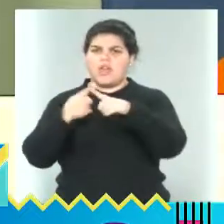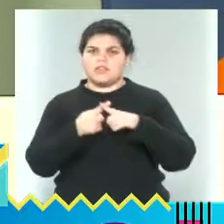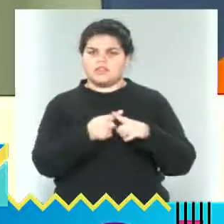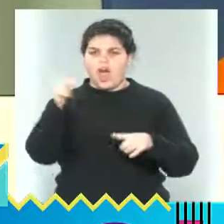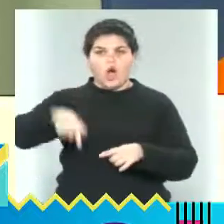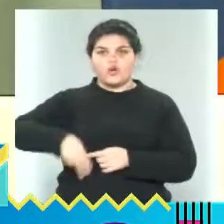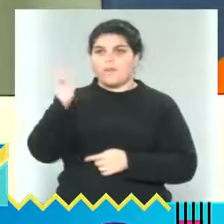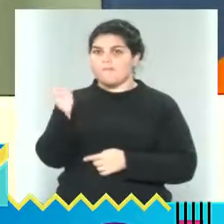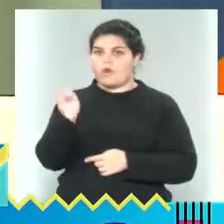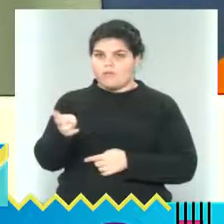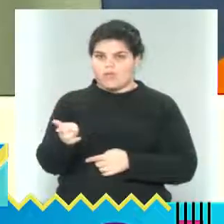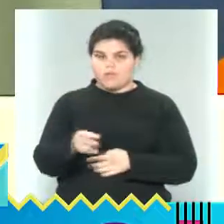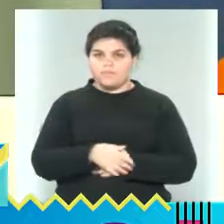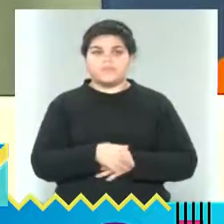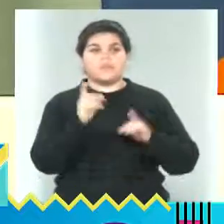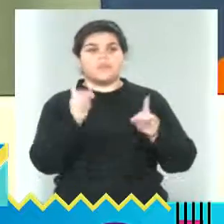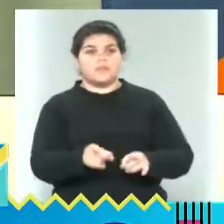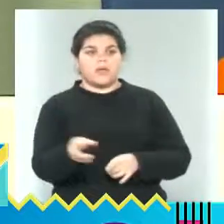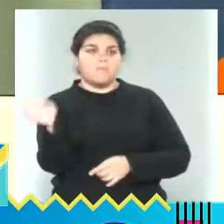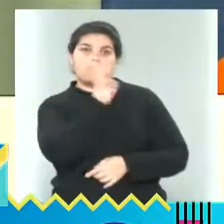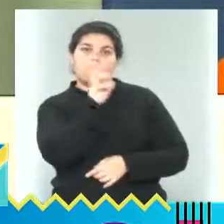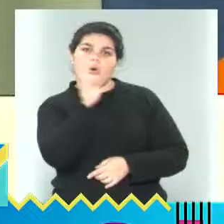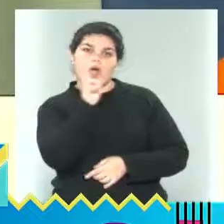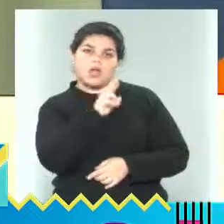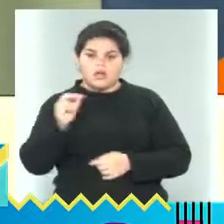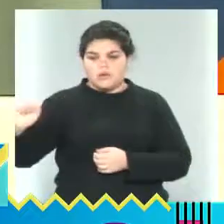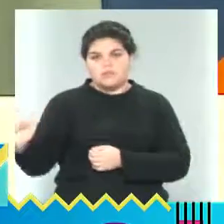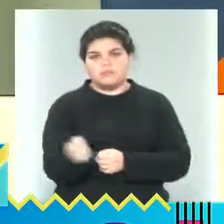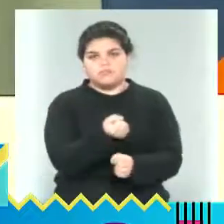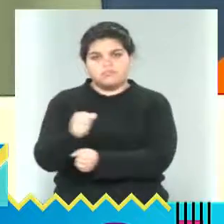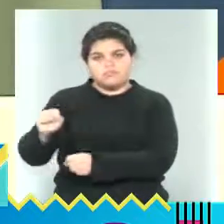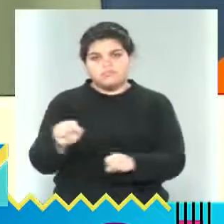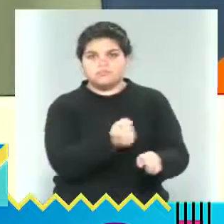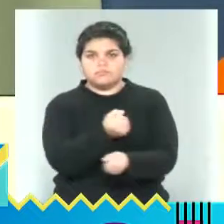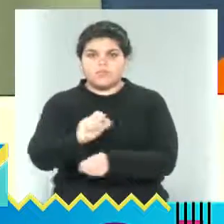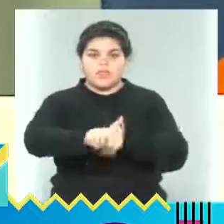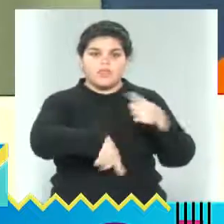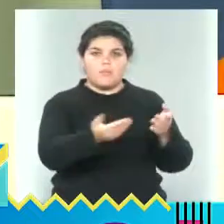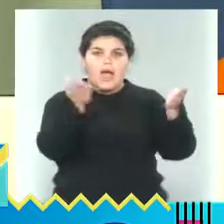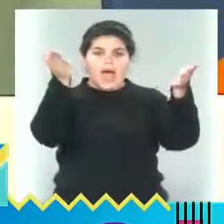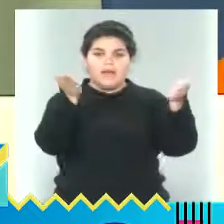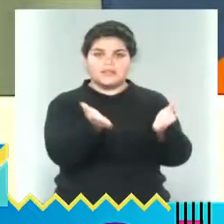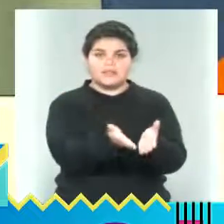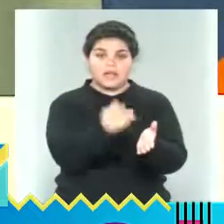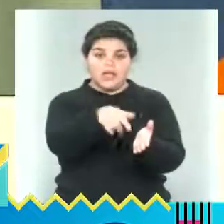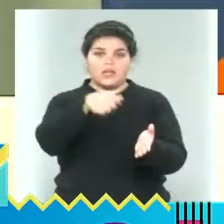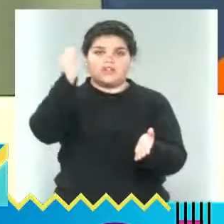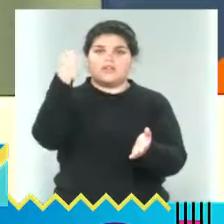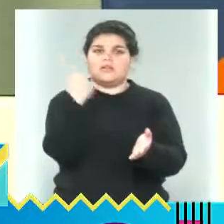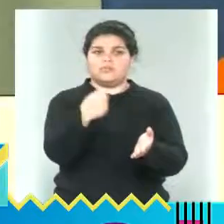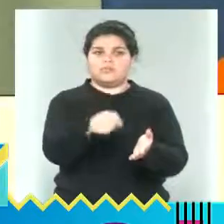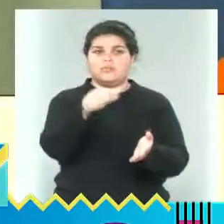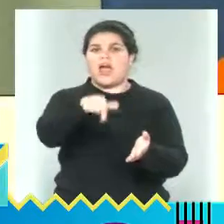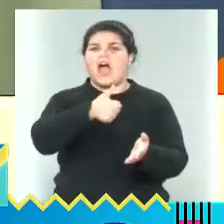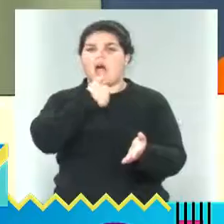Las señoras pasaban el lampazo y sacudían toda, tiraban toda la basura en las acequias, igual después pasaba el agua y no